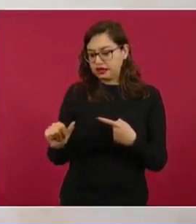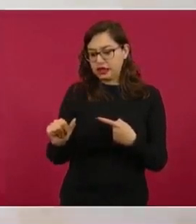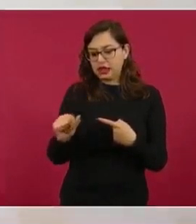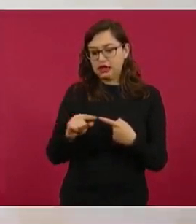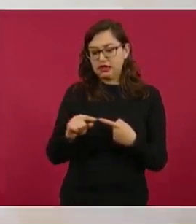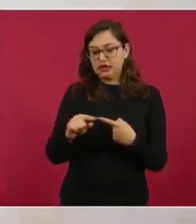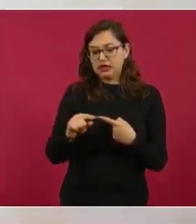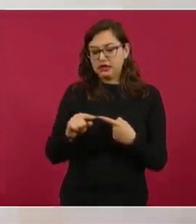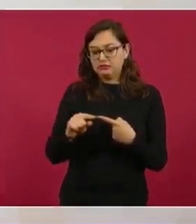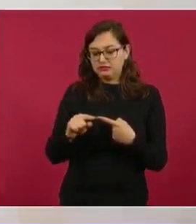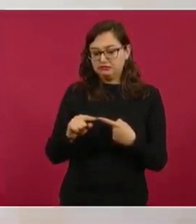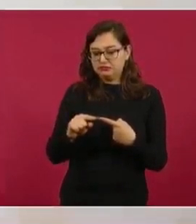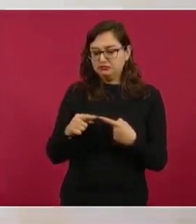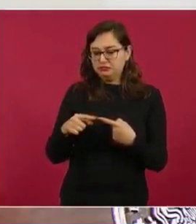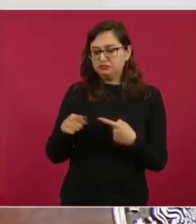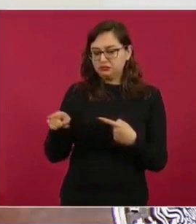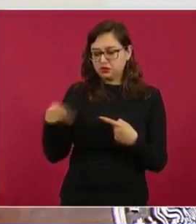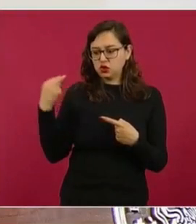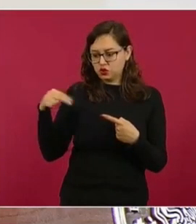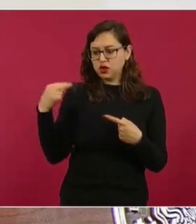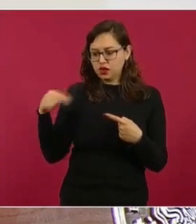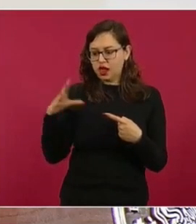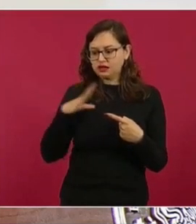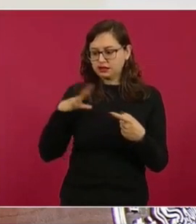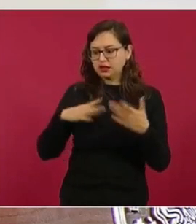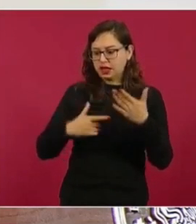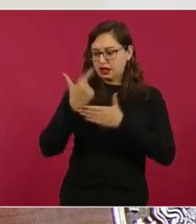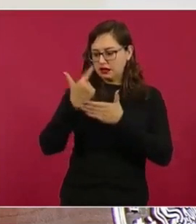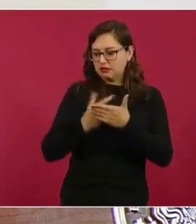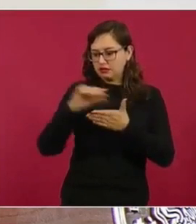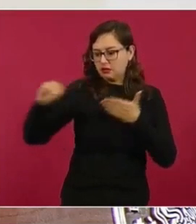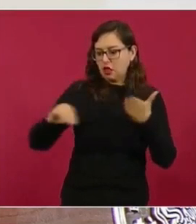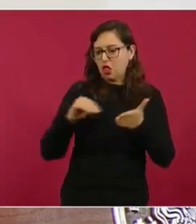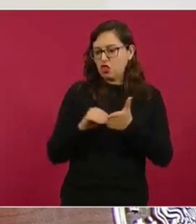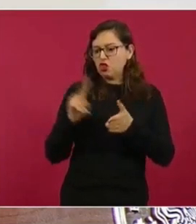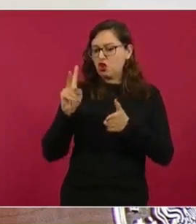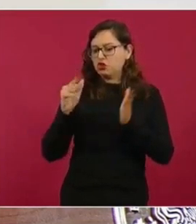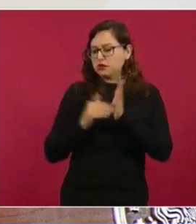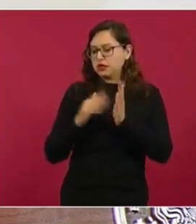88 aparecía con $2,500,000,000.